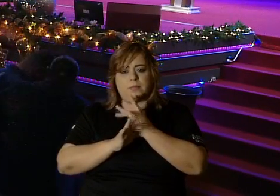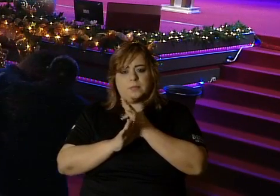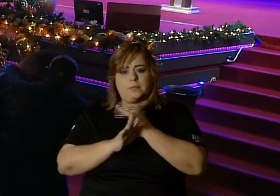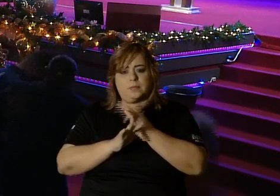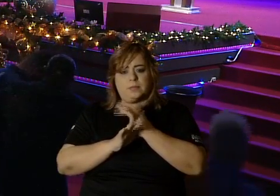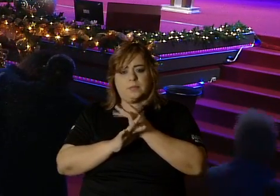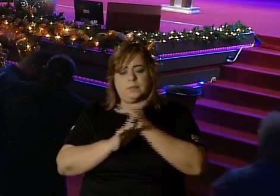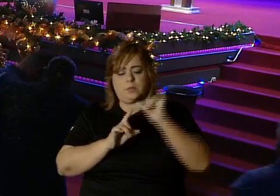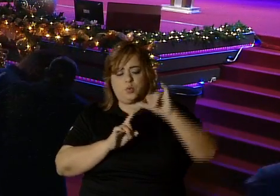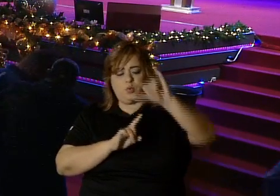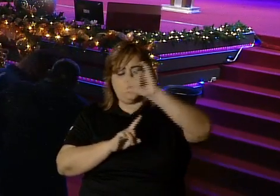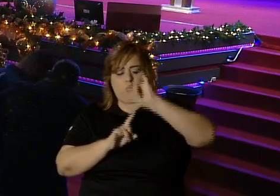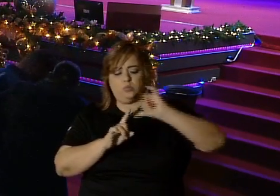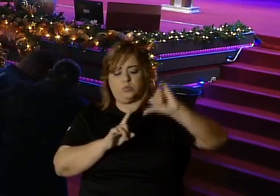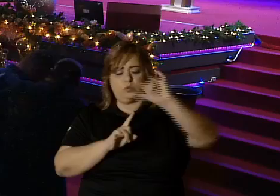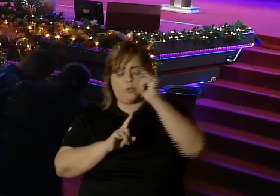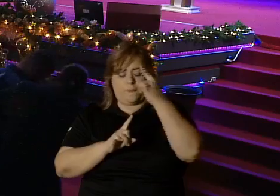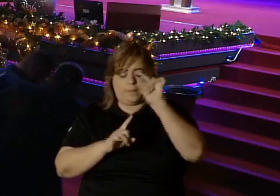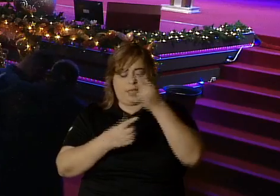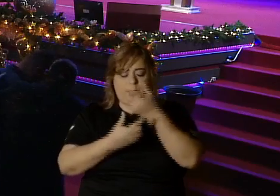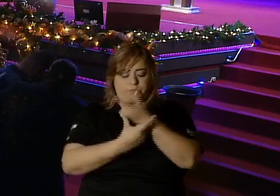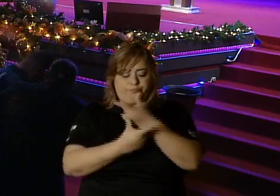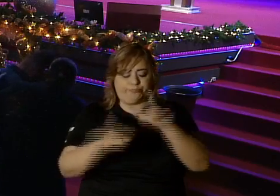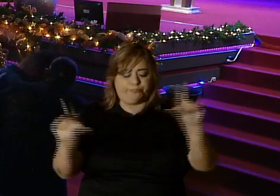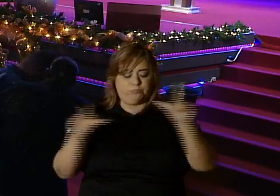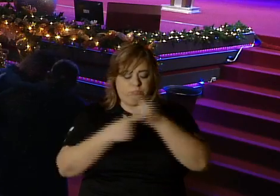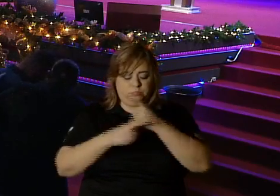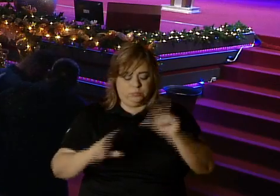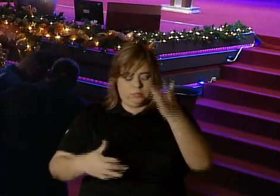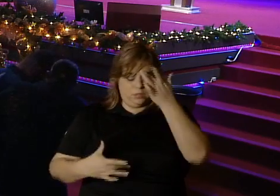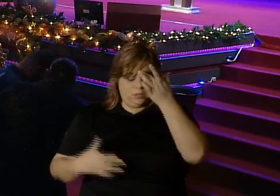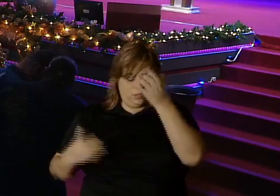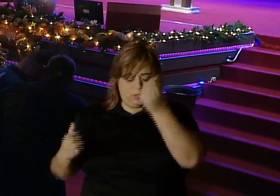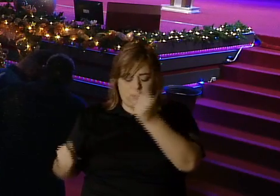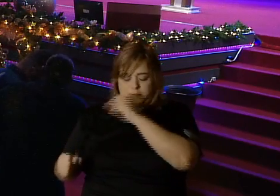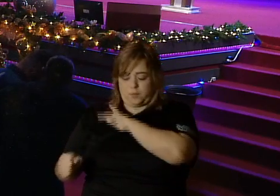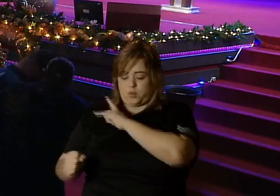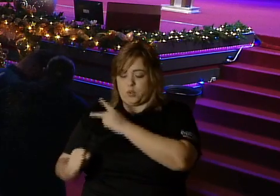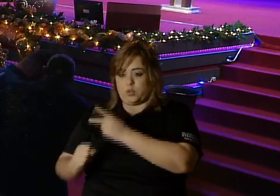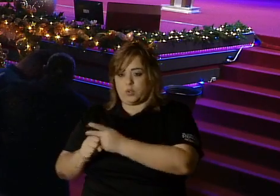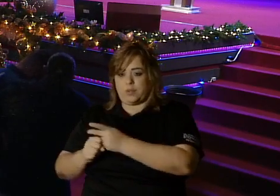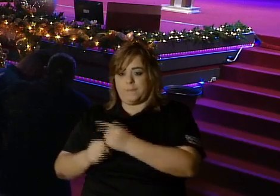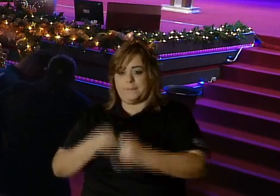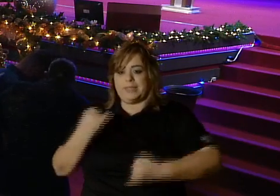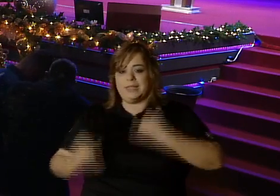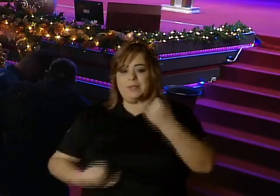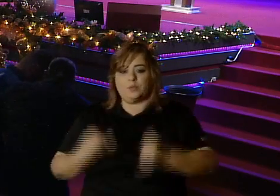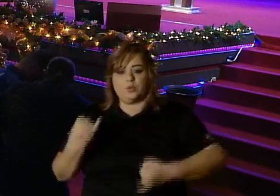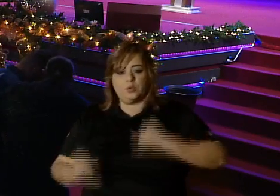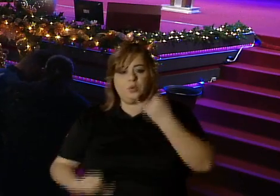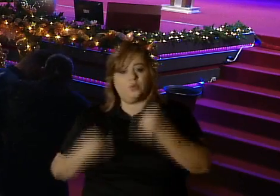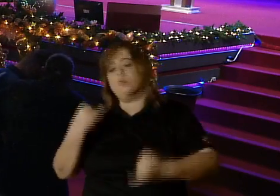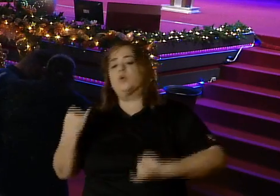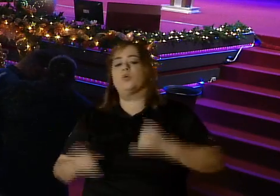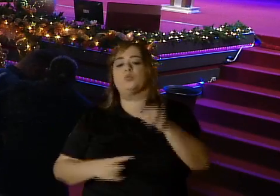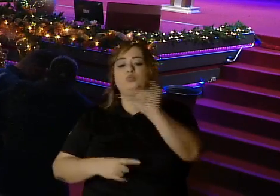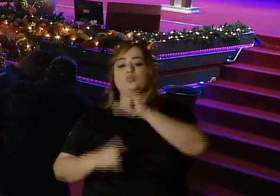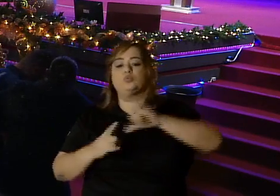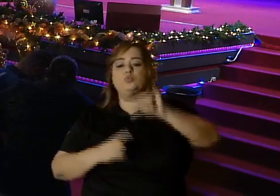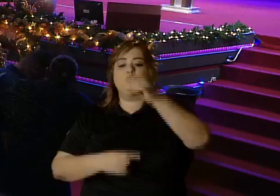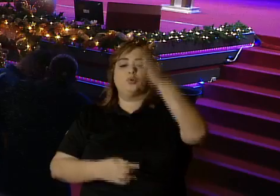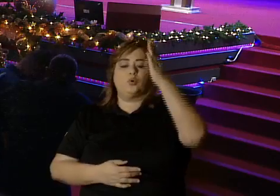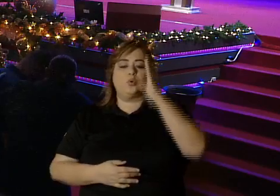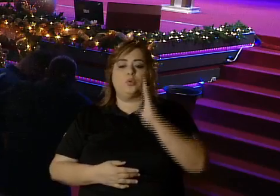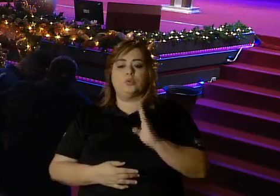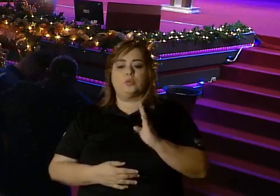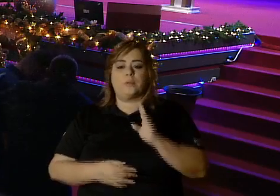Hay una unción de liberación, hay una unción de sanidad, hay unción de poder, de avivamiento, de poder, unción de Dios para Masabe.